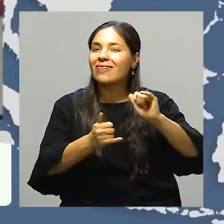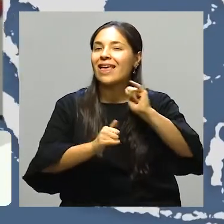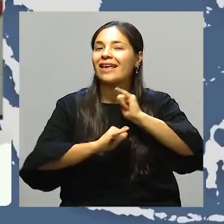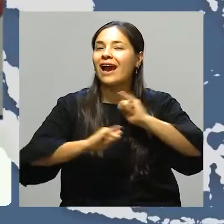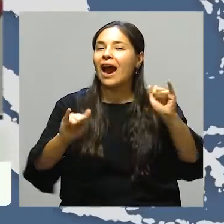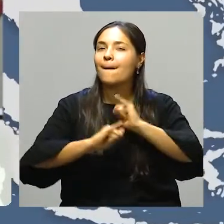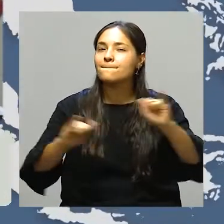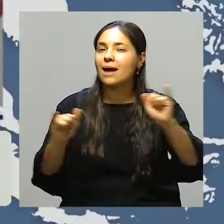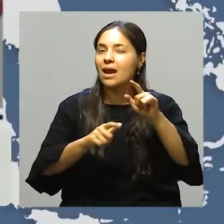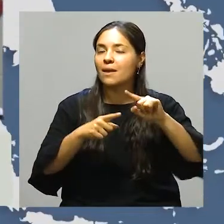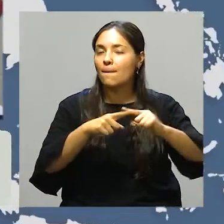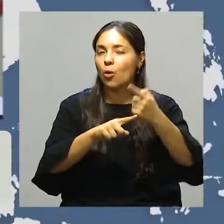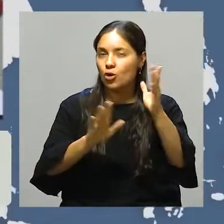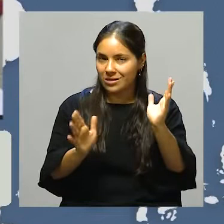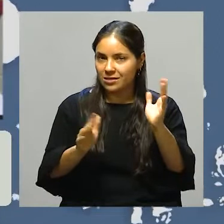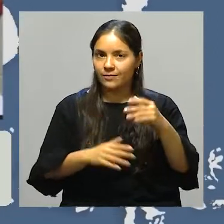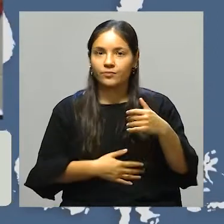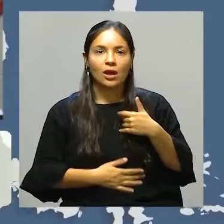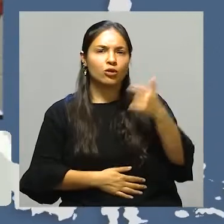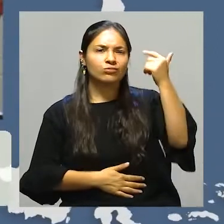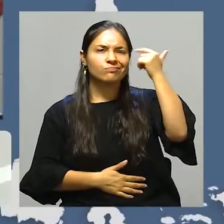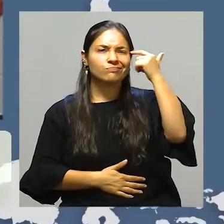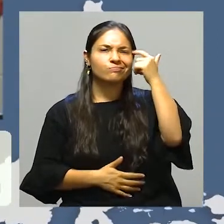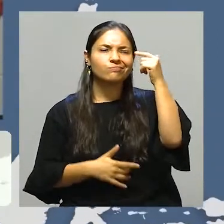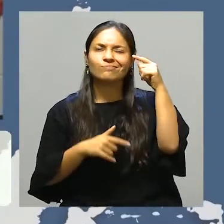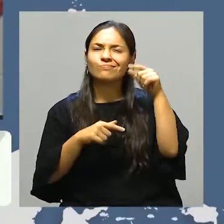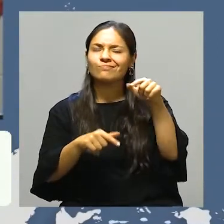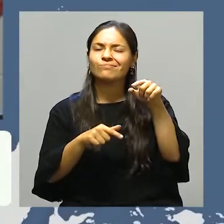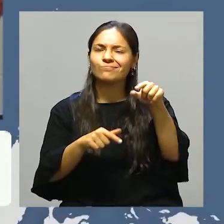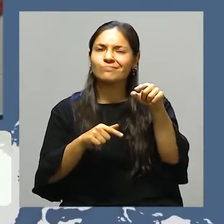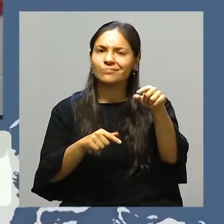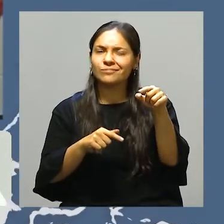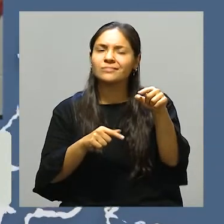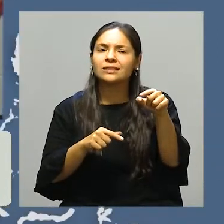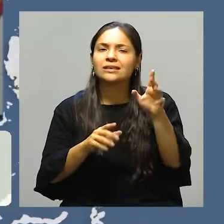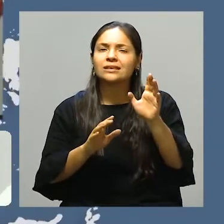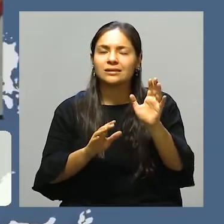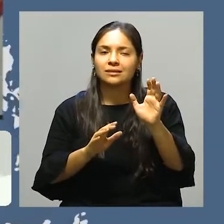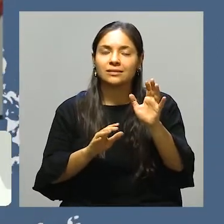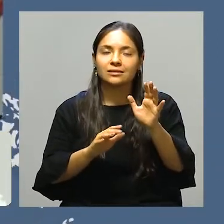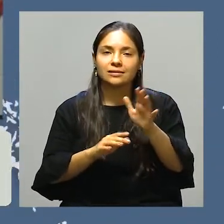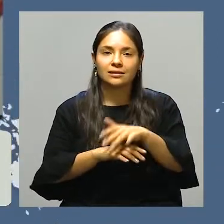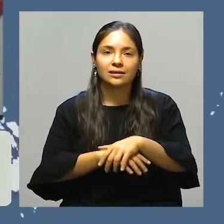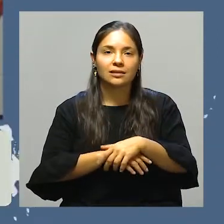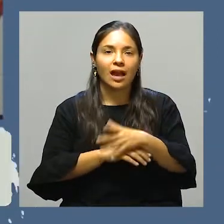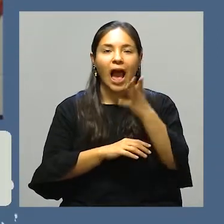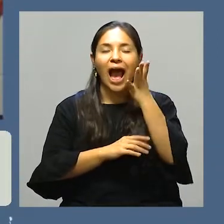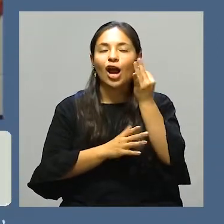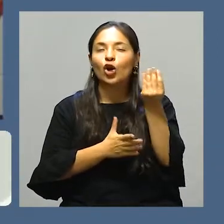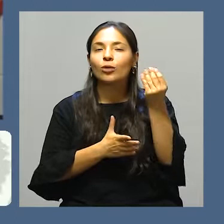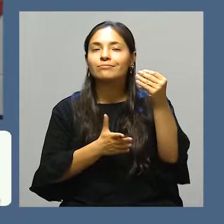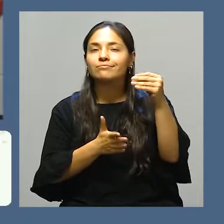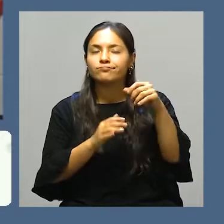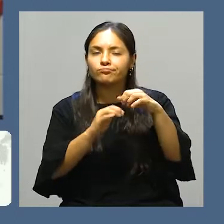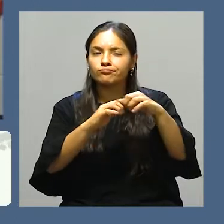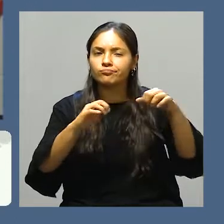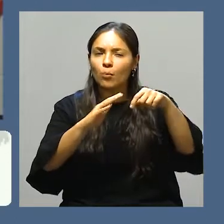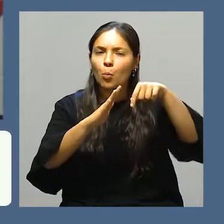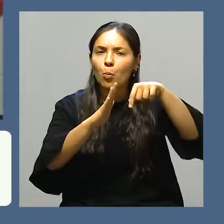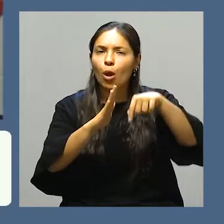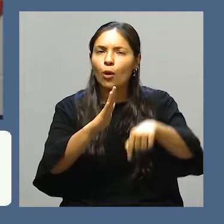las fuerzas estatales, digamos, a las fuerzas que representarían el gobierno oficialmente. Entonces esa es una